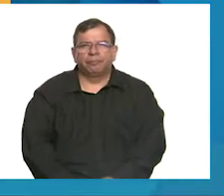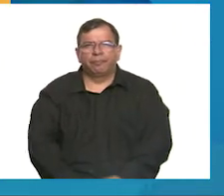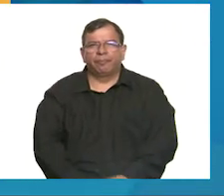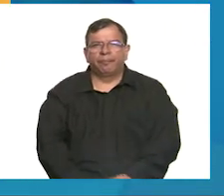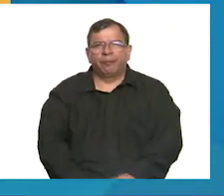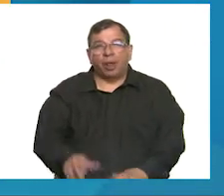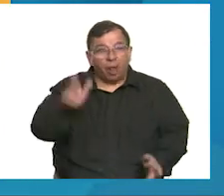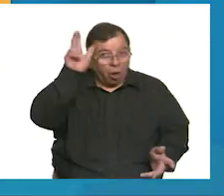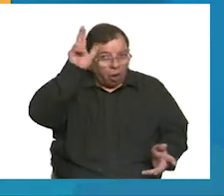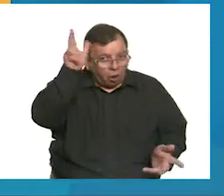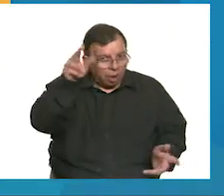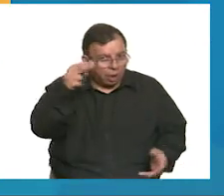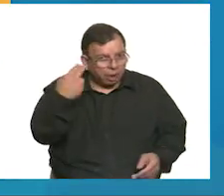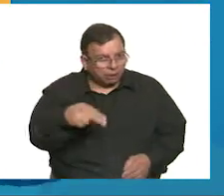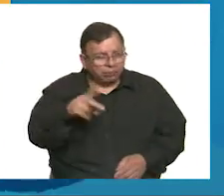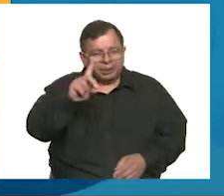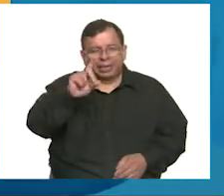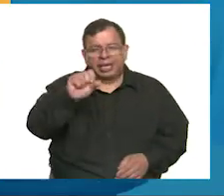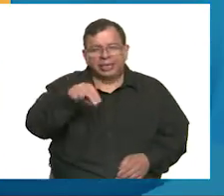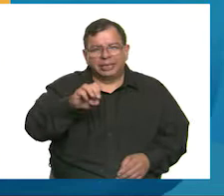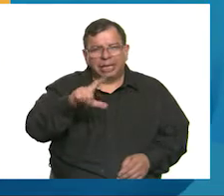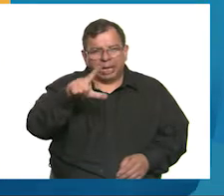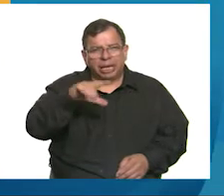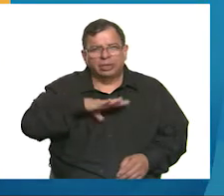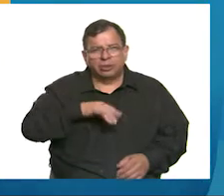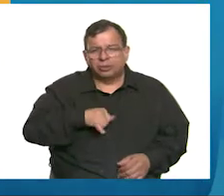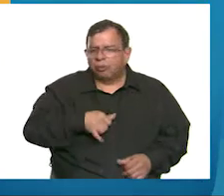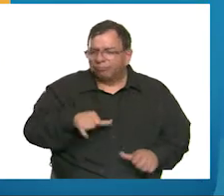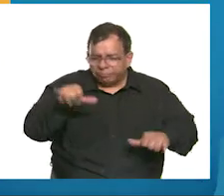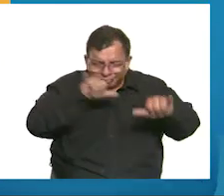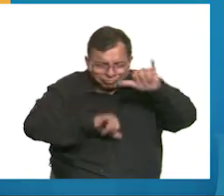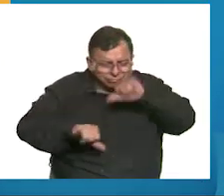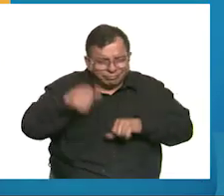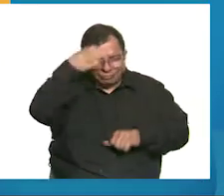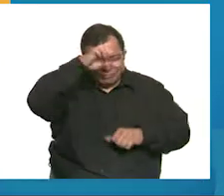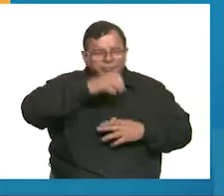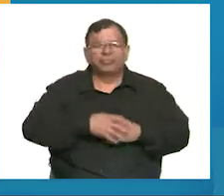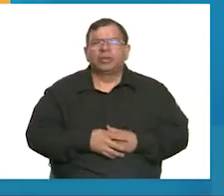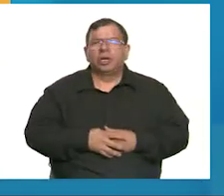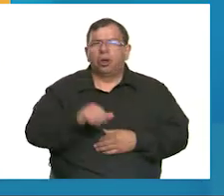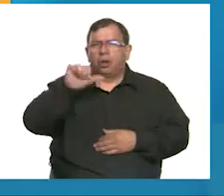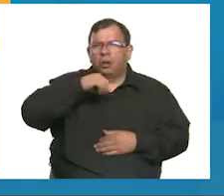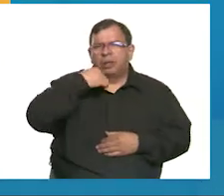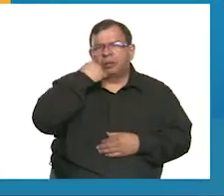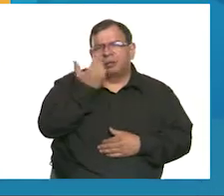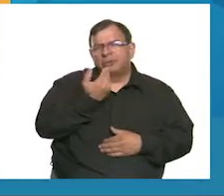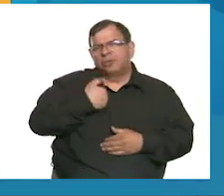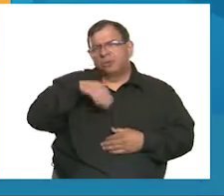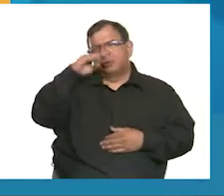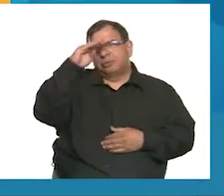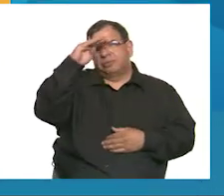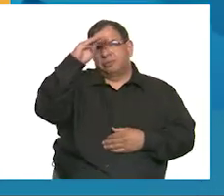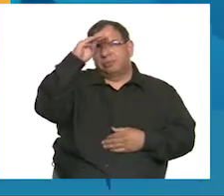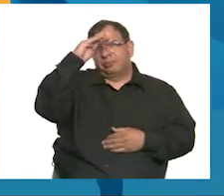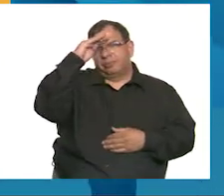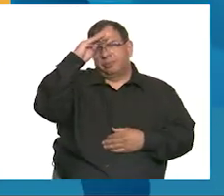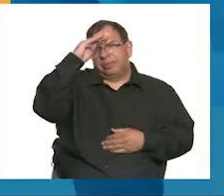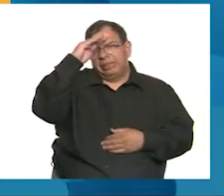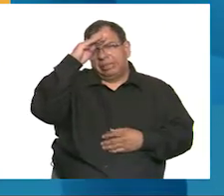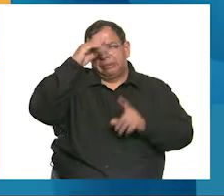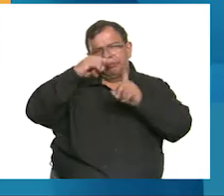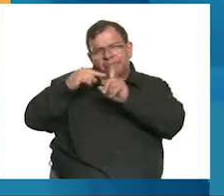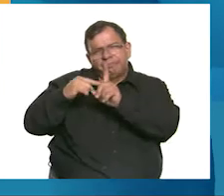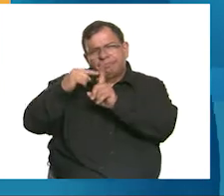Hola, ¿qué tal? Mi nombre es Daniela Franco, soy experta en química y el día de hoy quisiera que reflexionáramos acerca de la